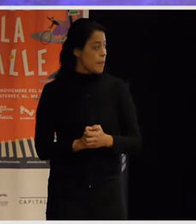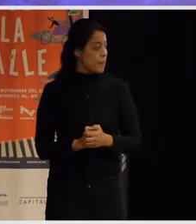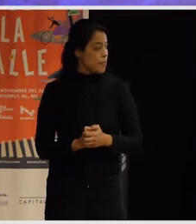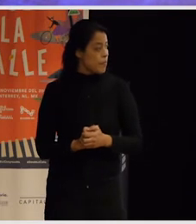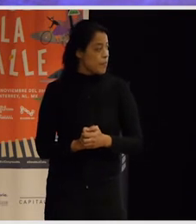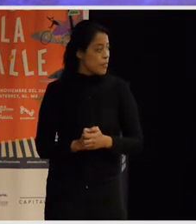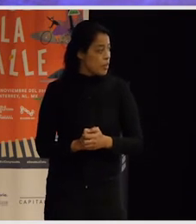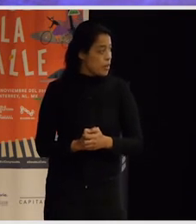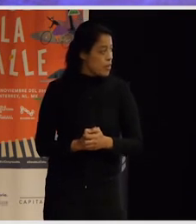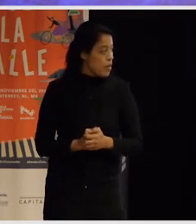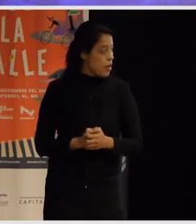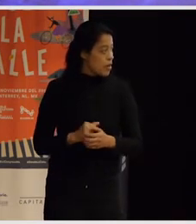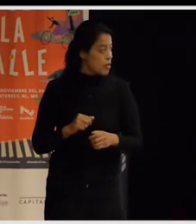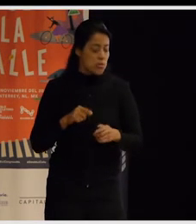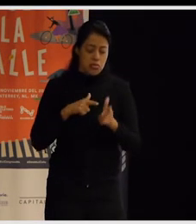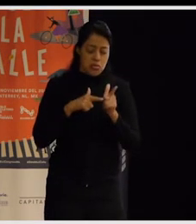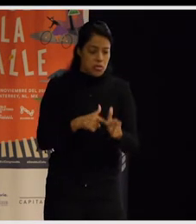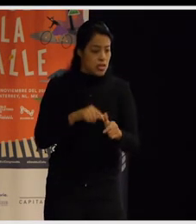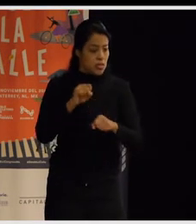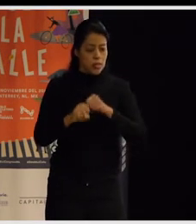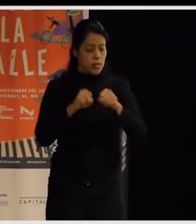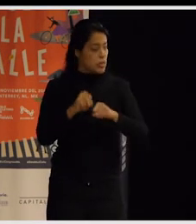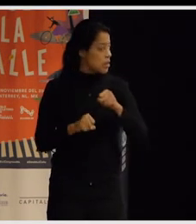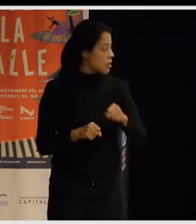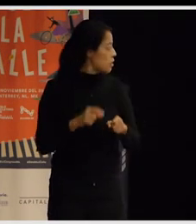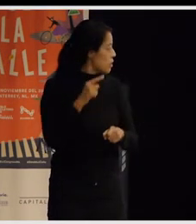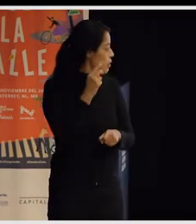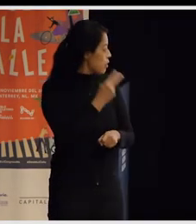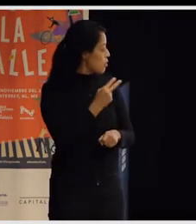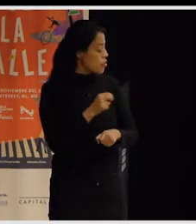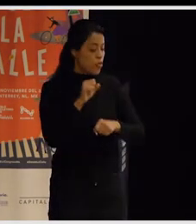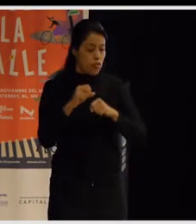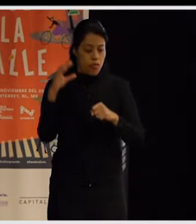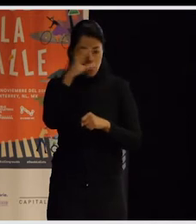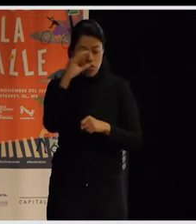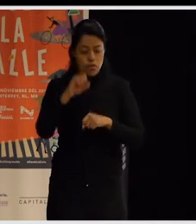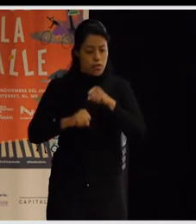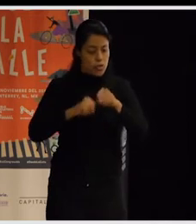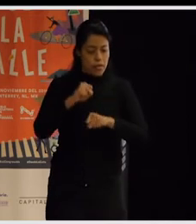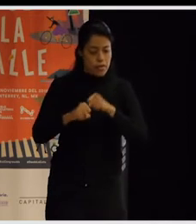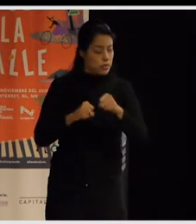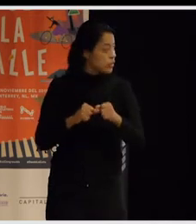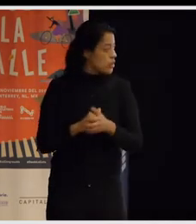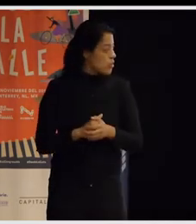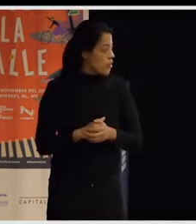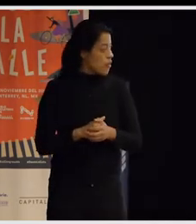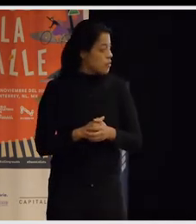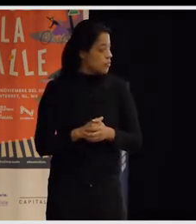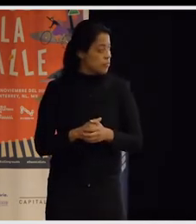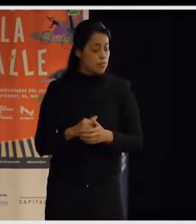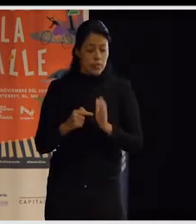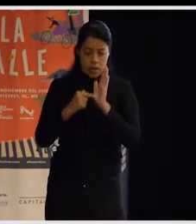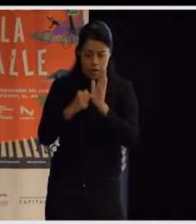pero sigo saliendo en bicicleta no estos son unos fotos de las gradas que hacemos y bueno estamos el primer punto que me